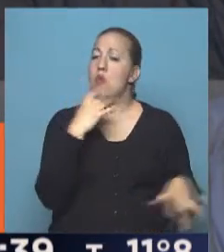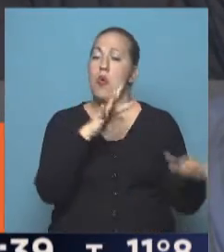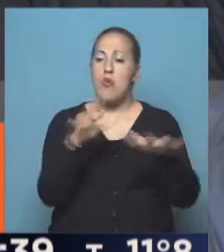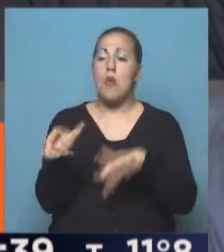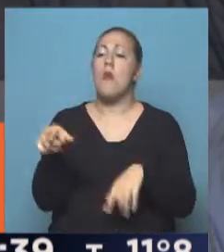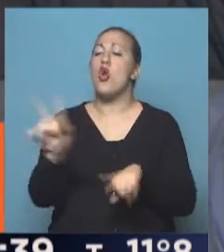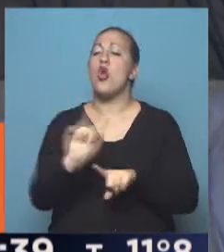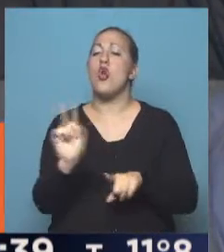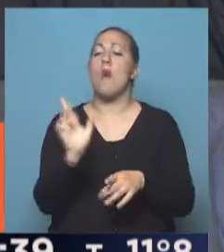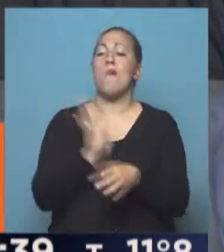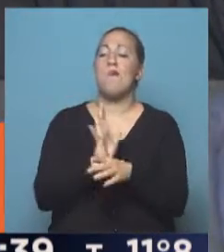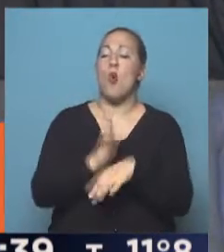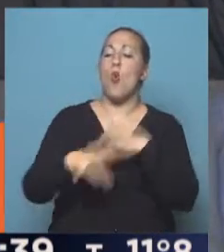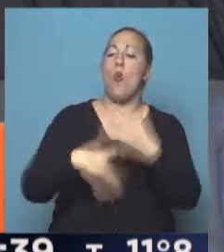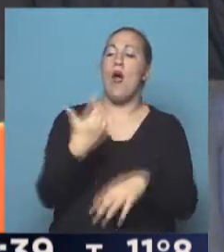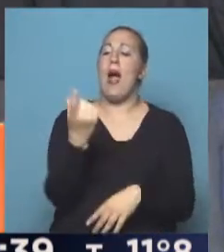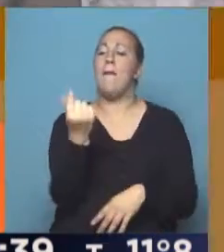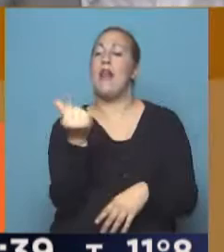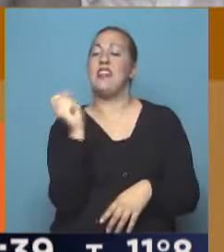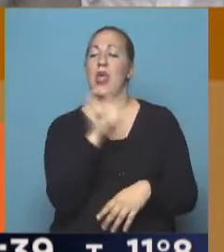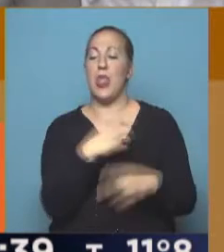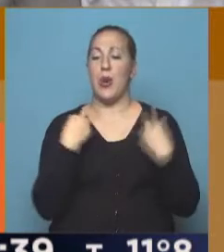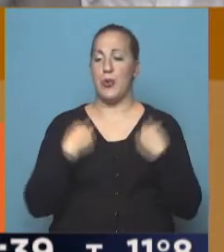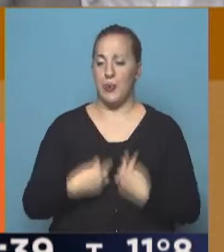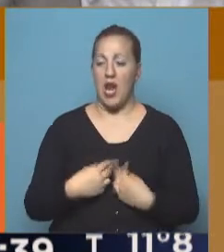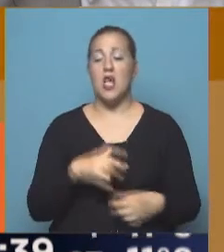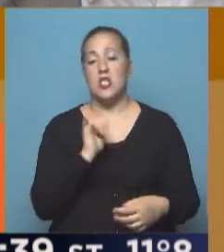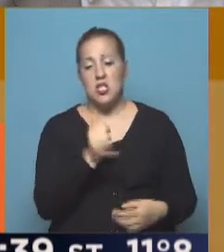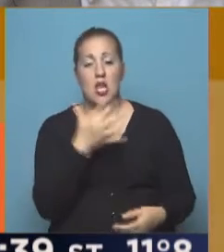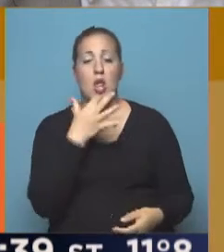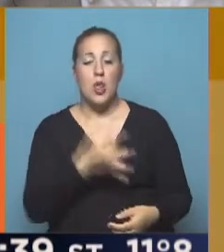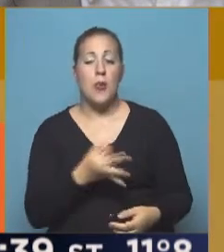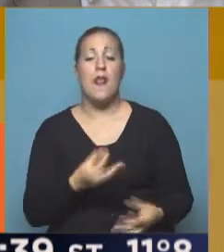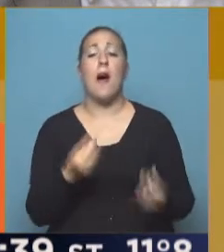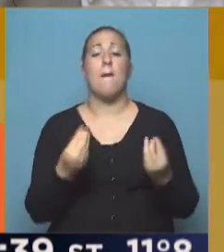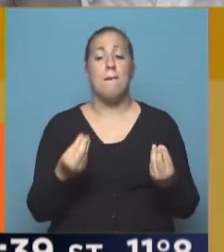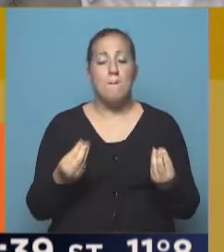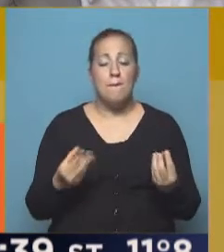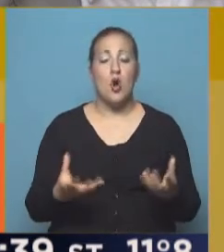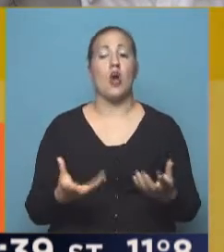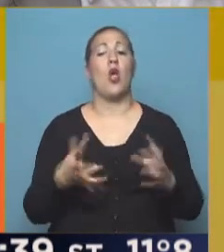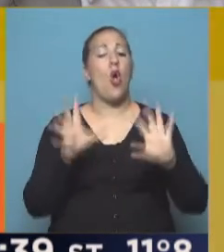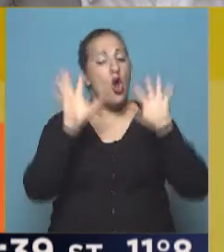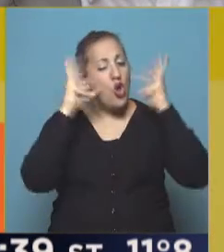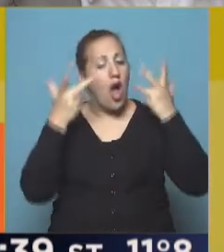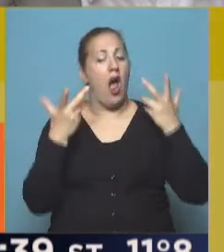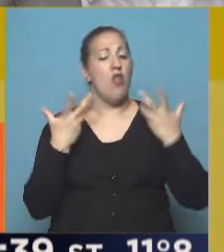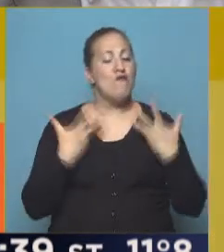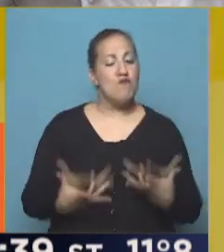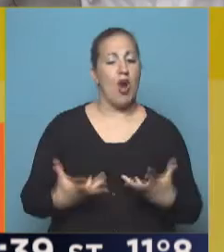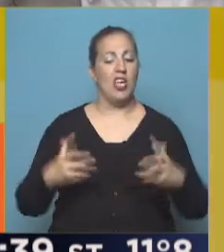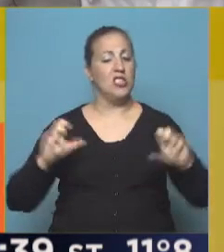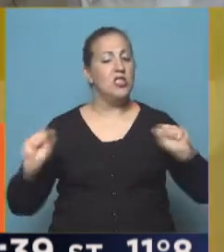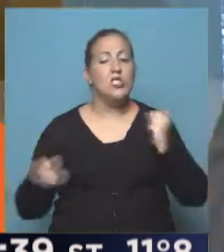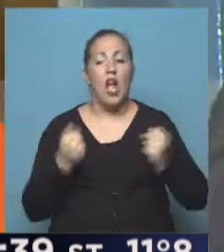plata de Vélez. ¿Es verdad que lo dijo? Es verdad, puede ser, porque vos cuando estás por ahí molesto, enojado, fastidiado